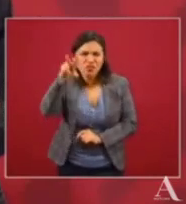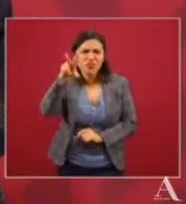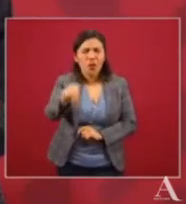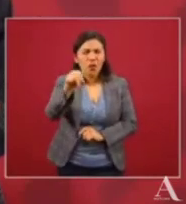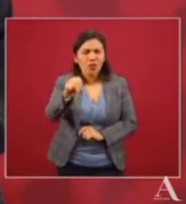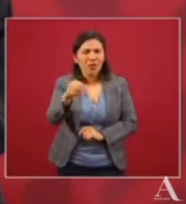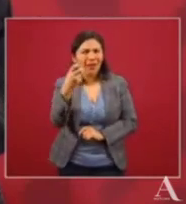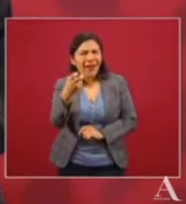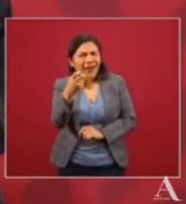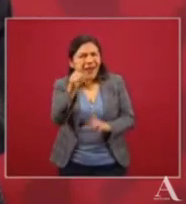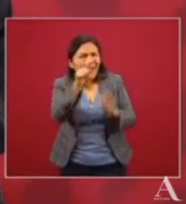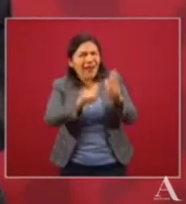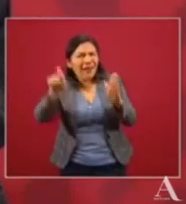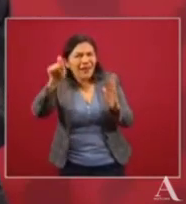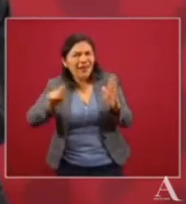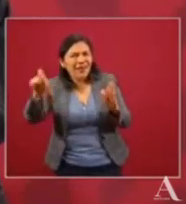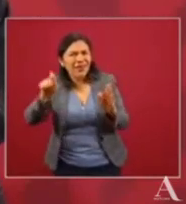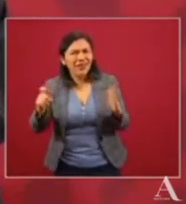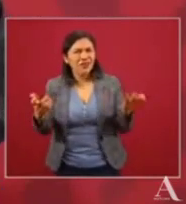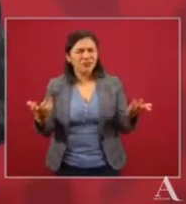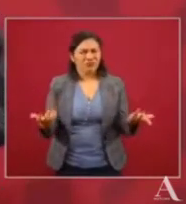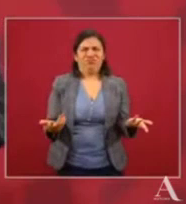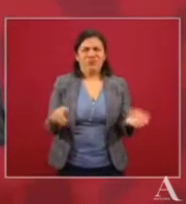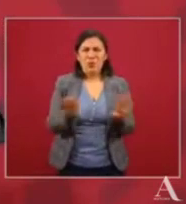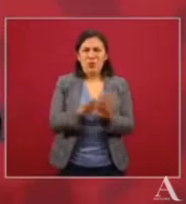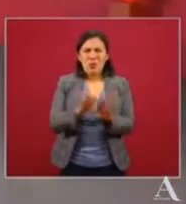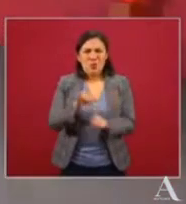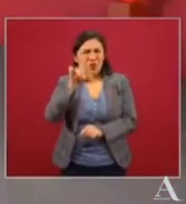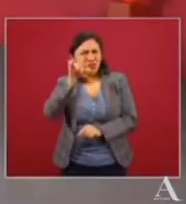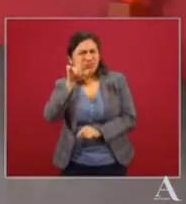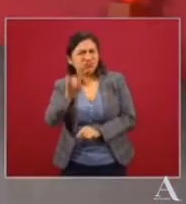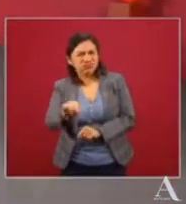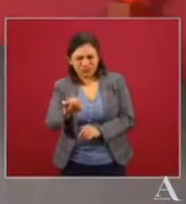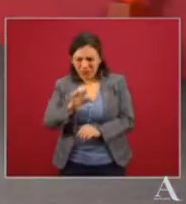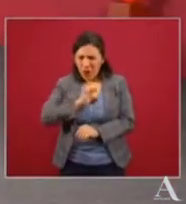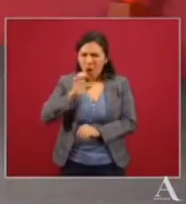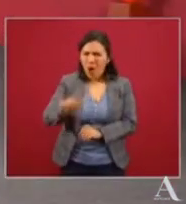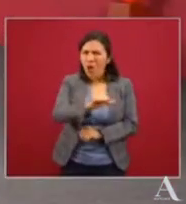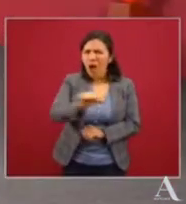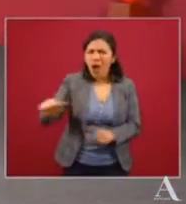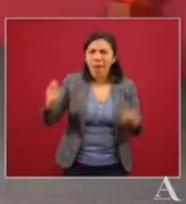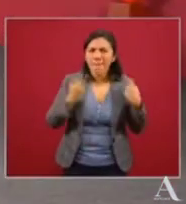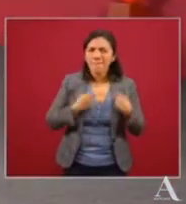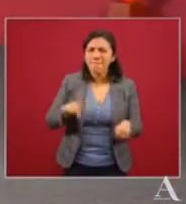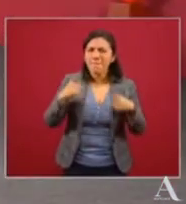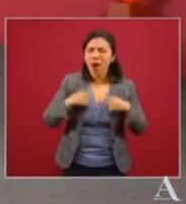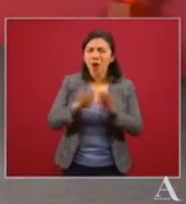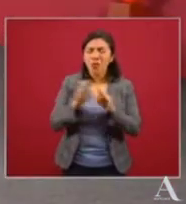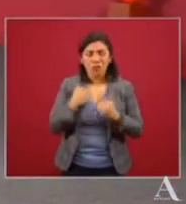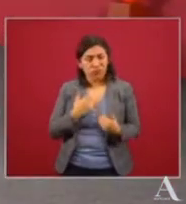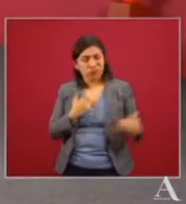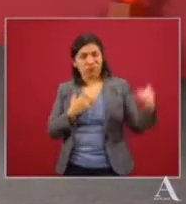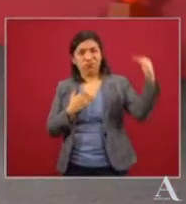algo así de lo más clasista que puede haber